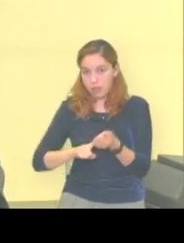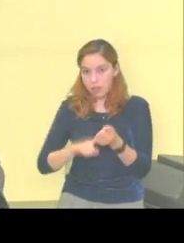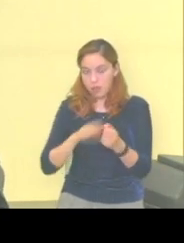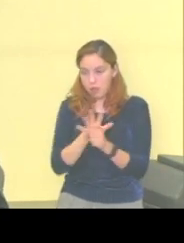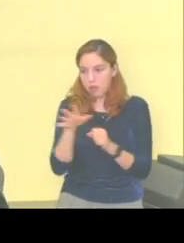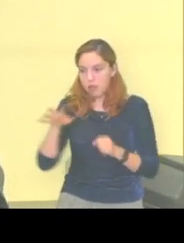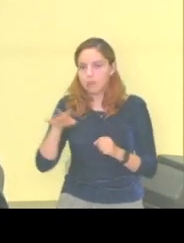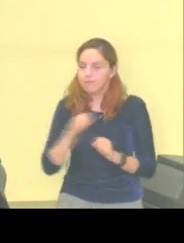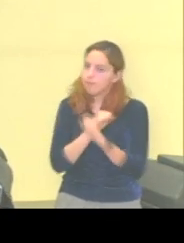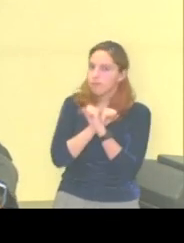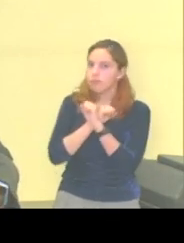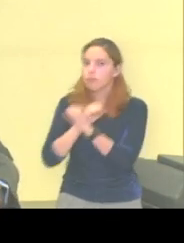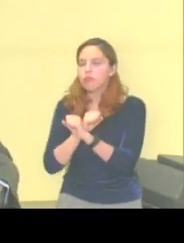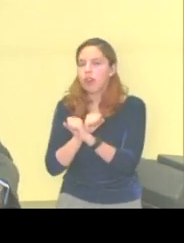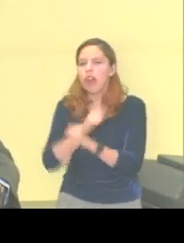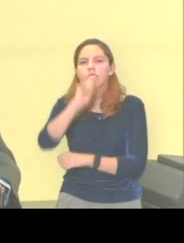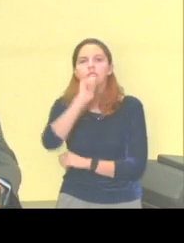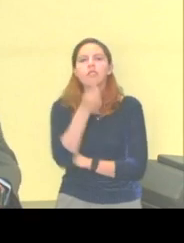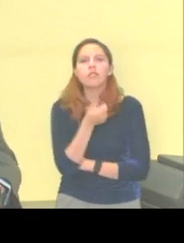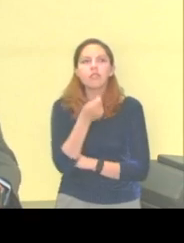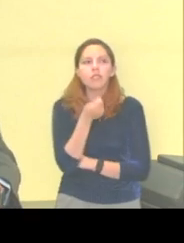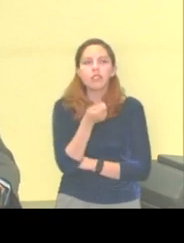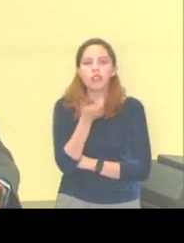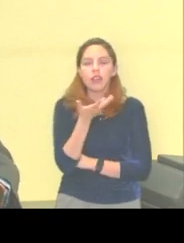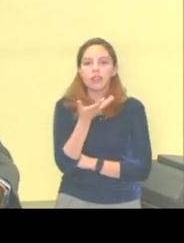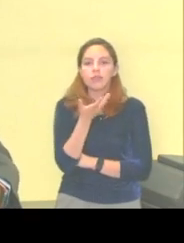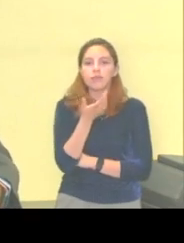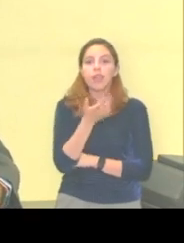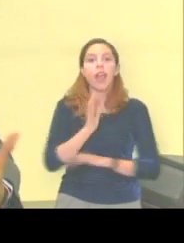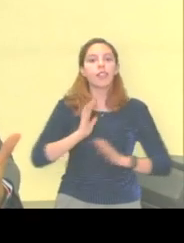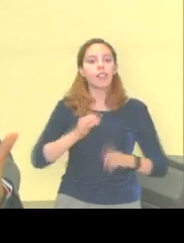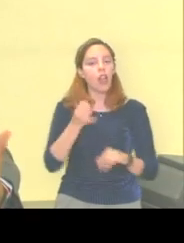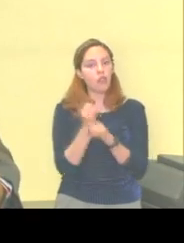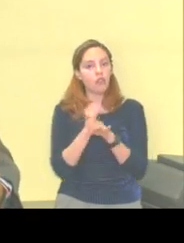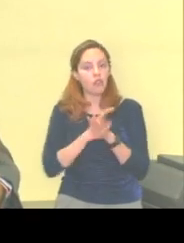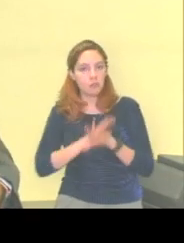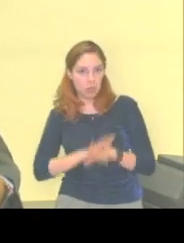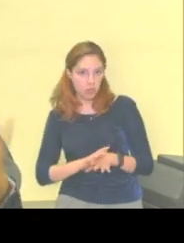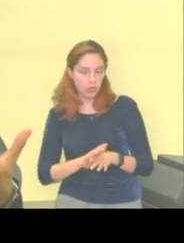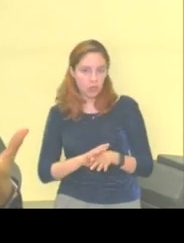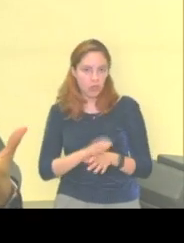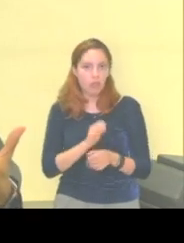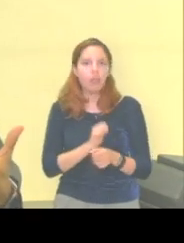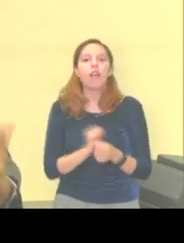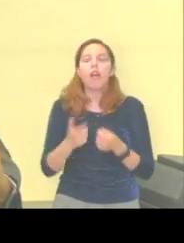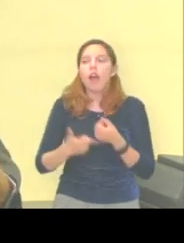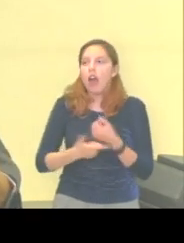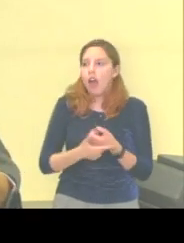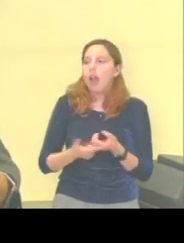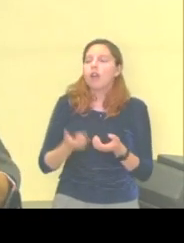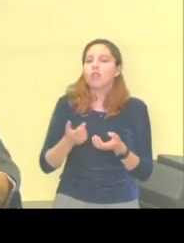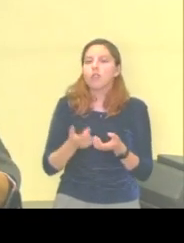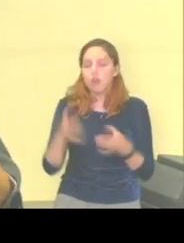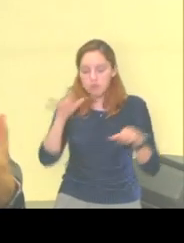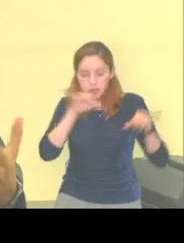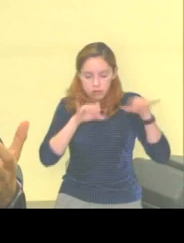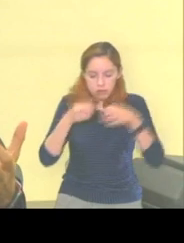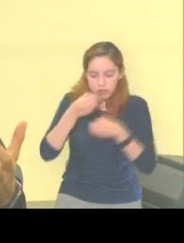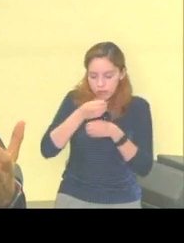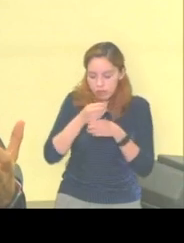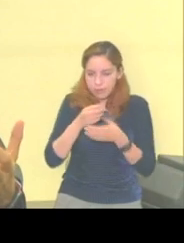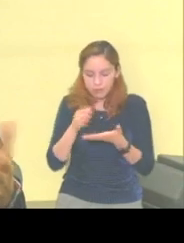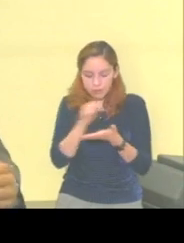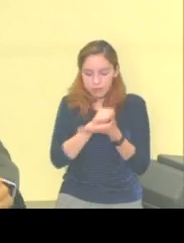¿Qué significa esto? Significa que existe una evidencia de una sustancia que sirve como, digamos, una de